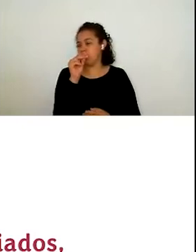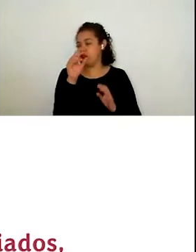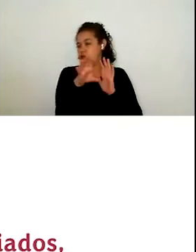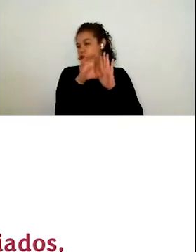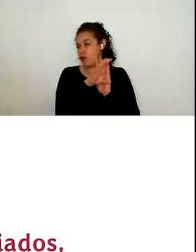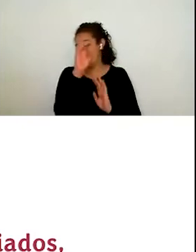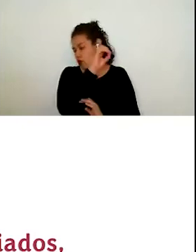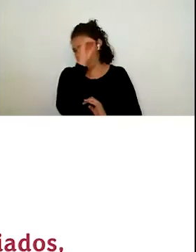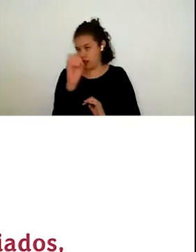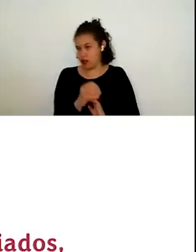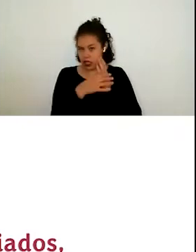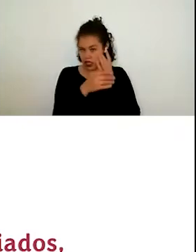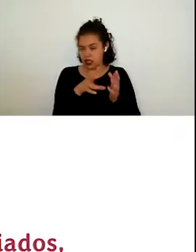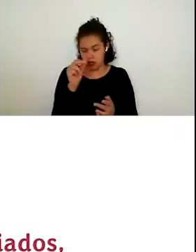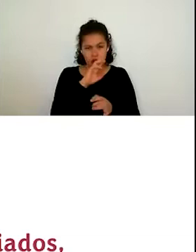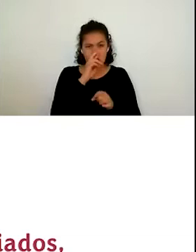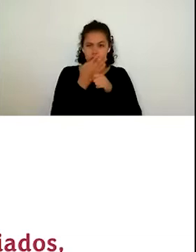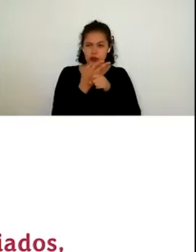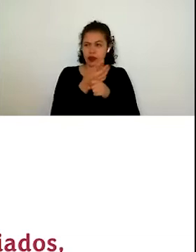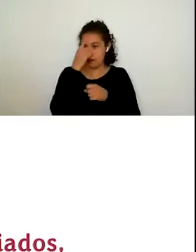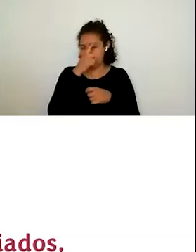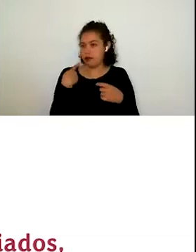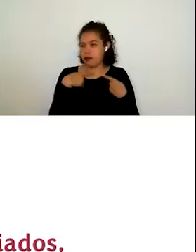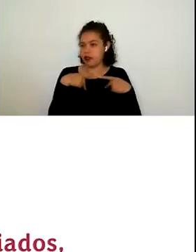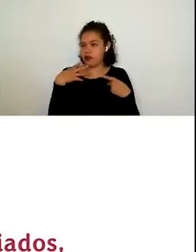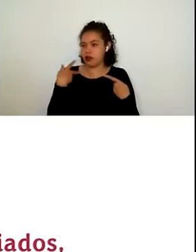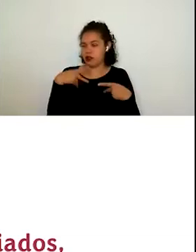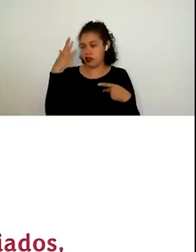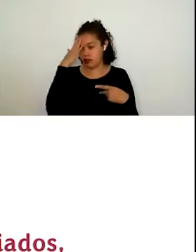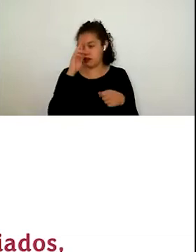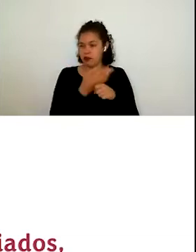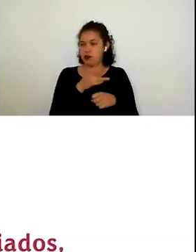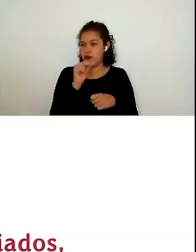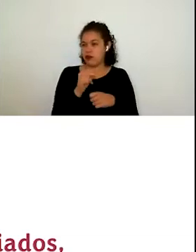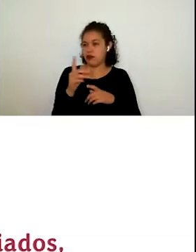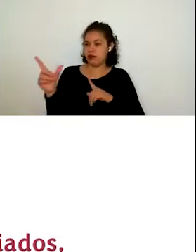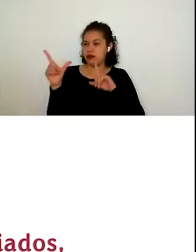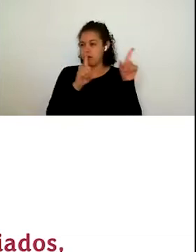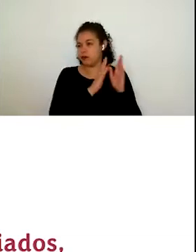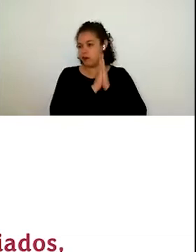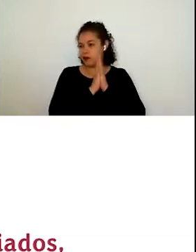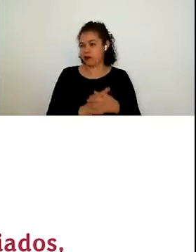obligaciones o responsabilidades de los patronos. Si podemos avanzarlo, por favor.